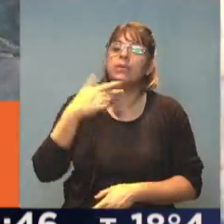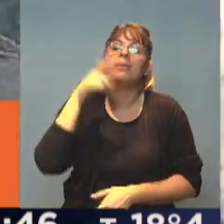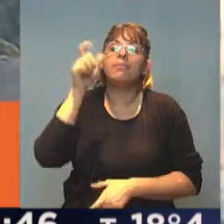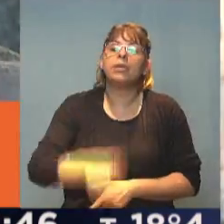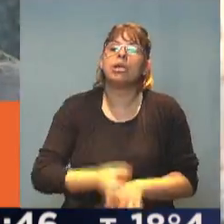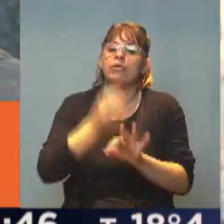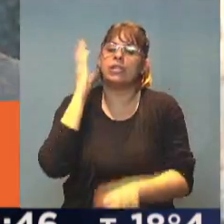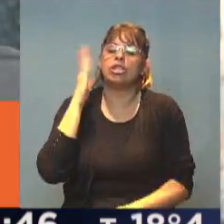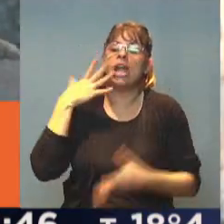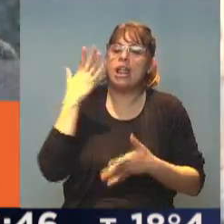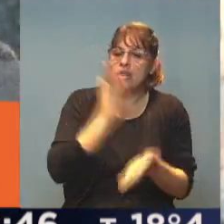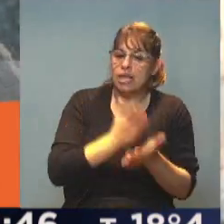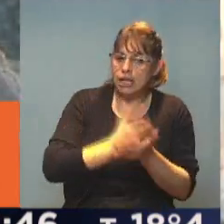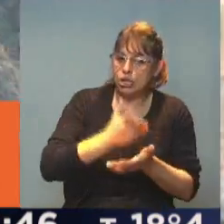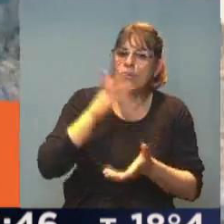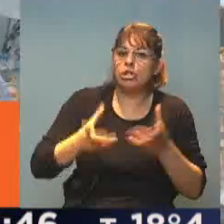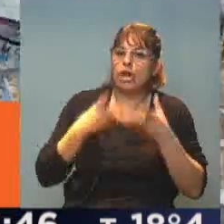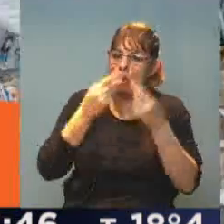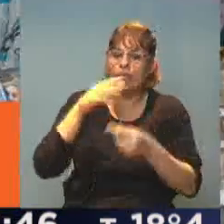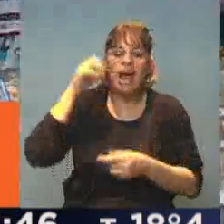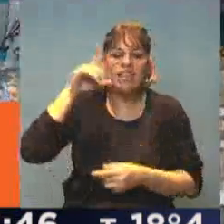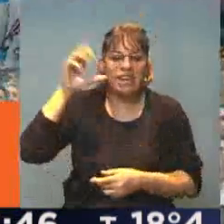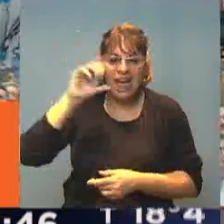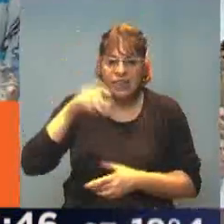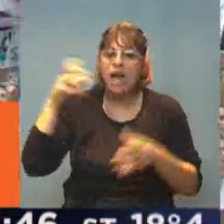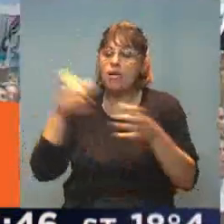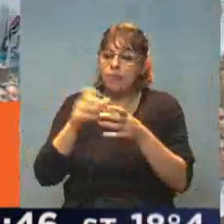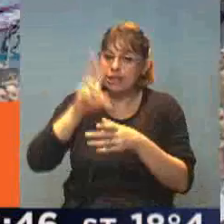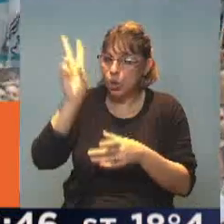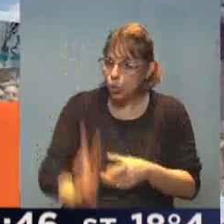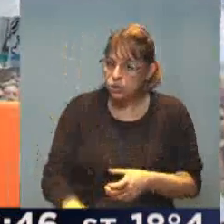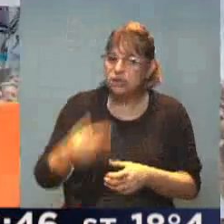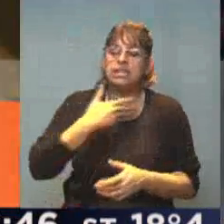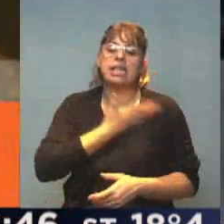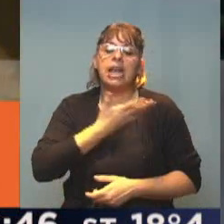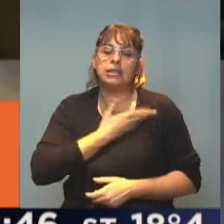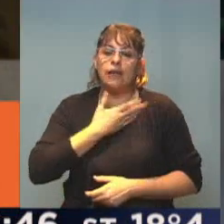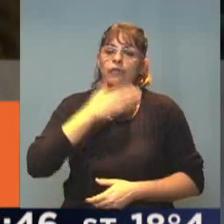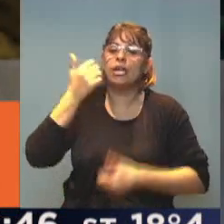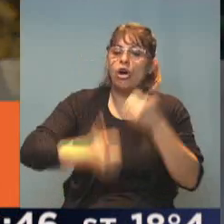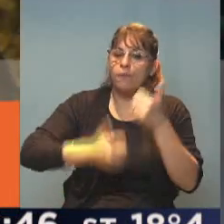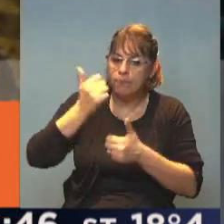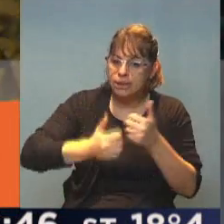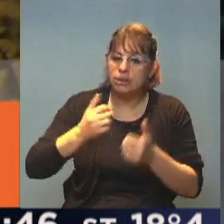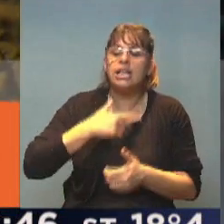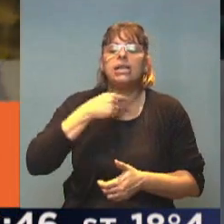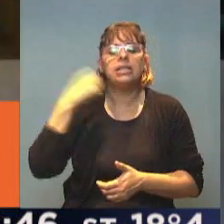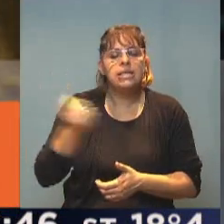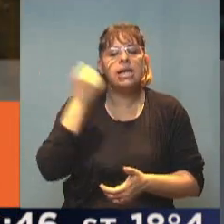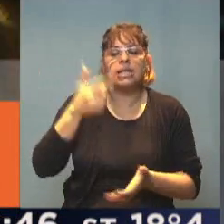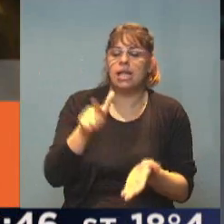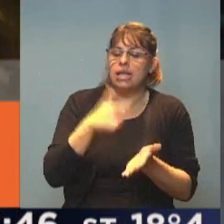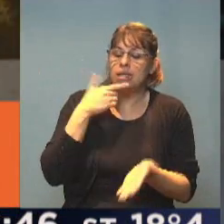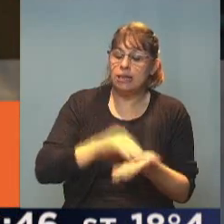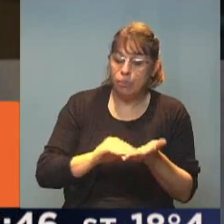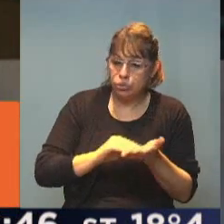susana andrada por el partido justicialista en santafé competirán por una banca de diputado el sindicalista